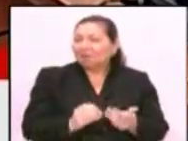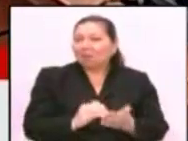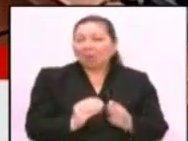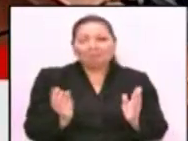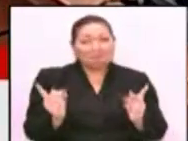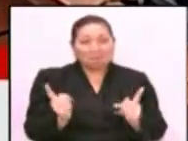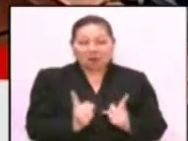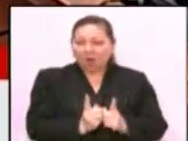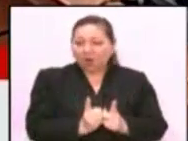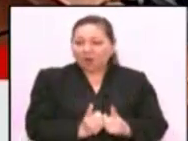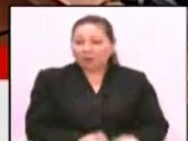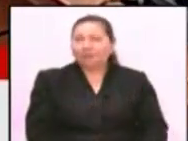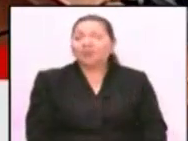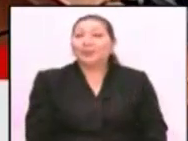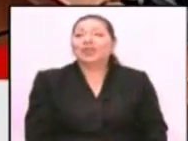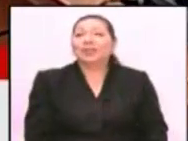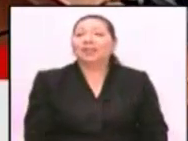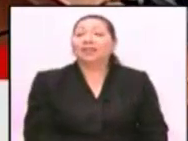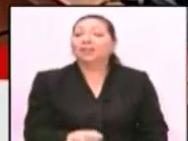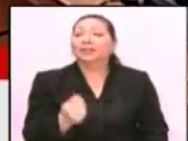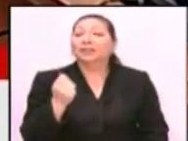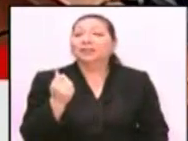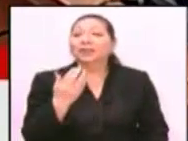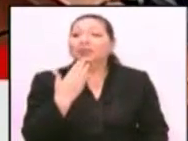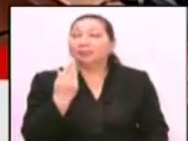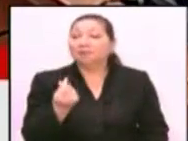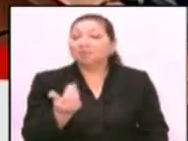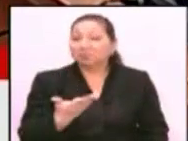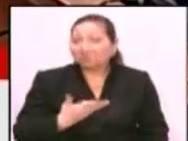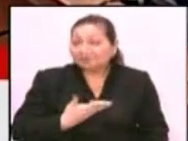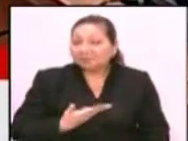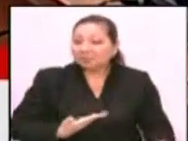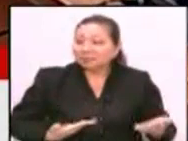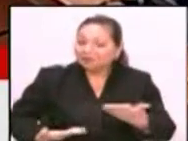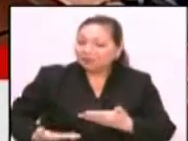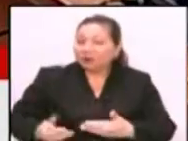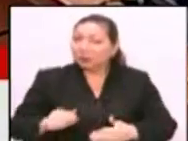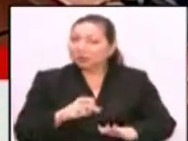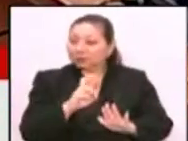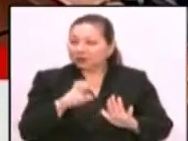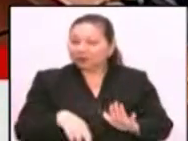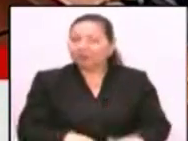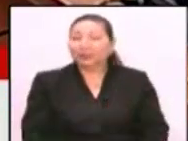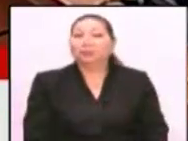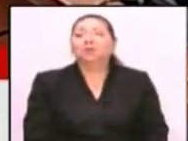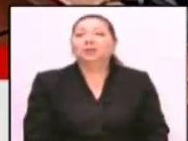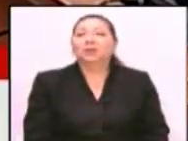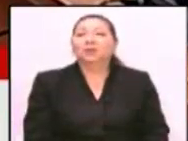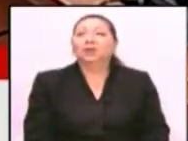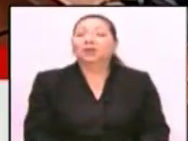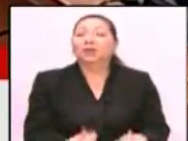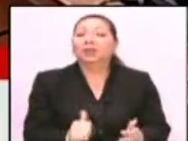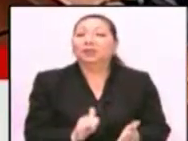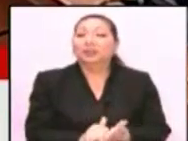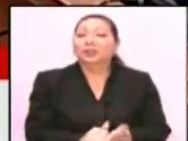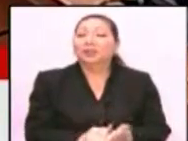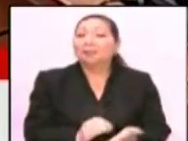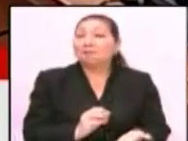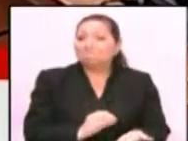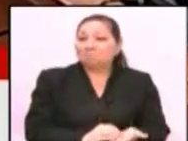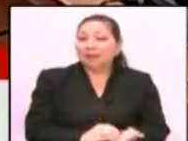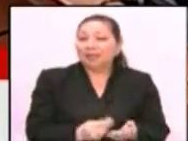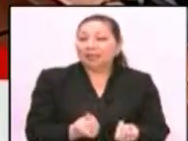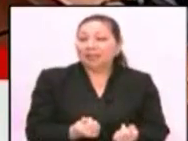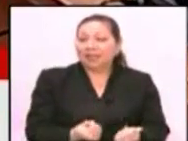pequeño. ¿No? Y en ese caso ellos ganan porque ese dinero lo pueden reinvertir en otro programa, ¿cierto? Entonces, como fundación, hago más con la